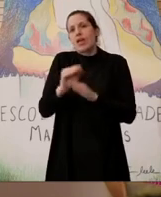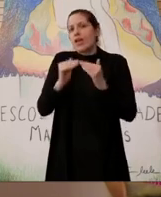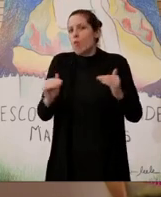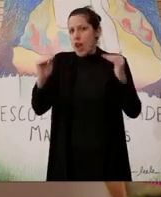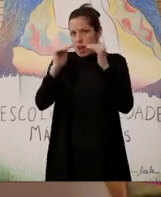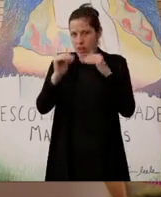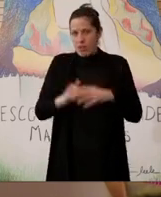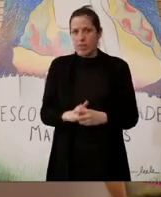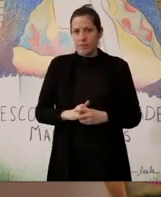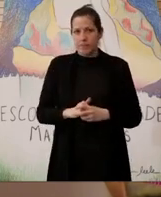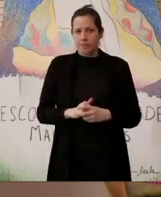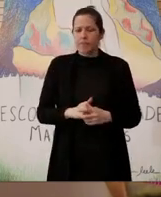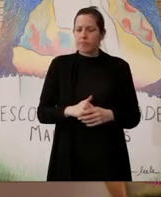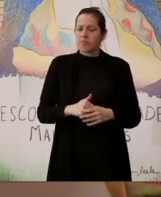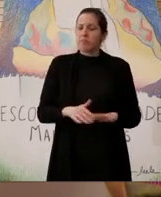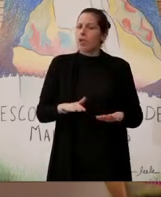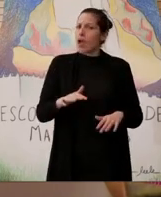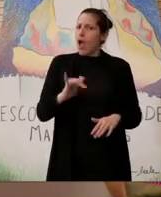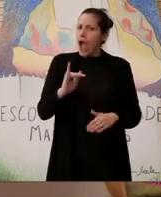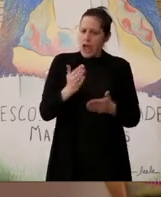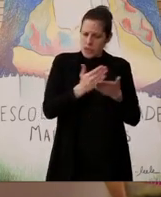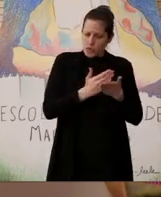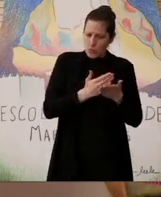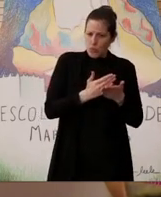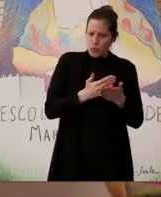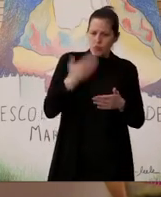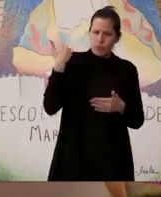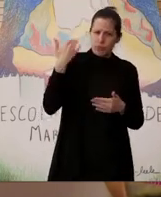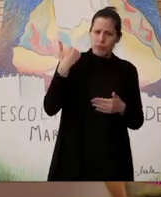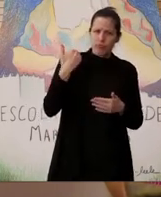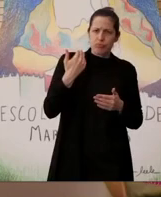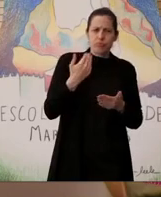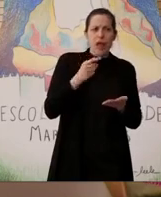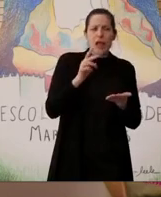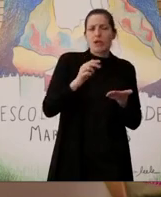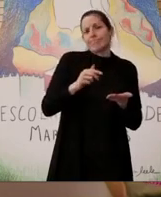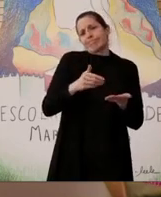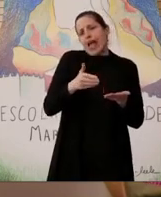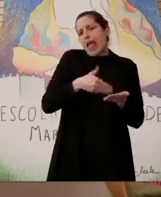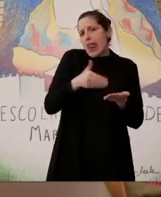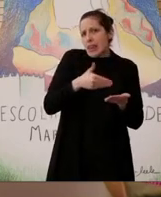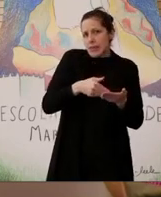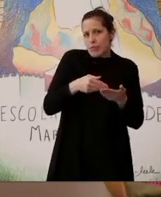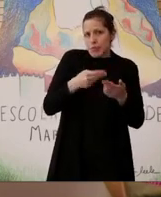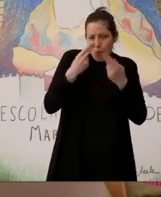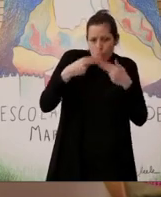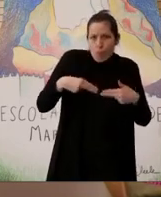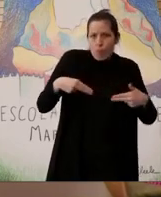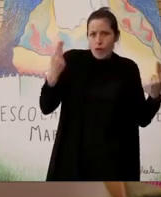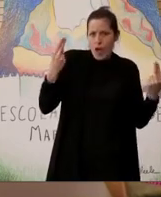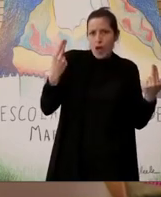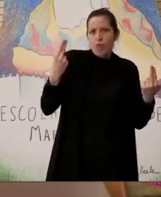de 0.5 hay estudios un libro publicado ahí tempo con la profesora Isabel di donde conquistaron